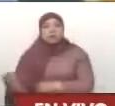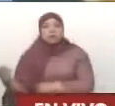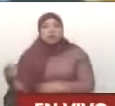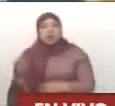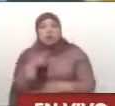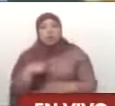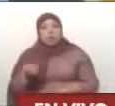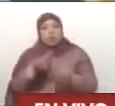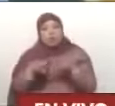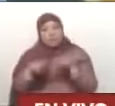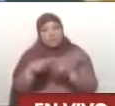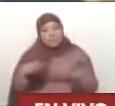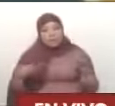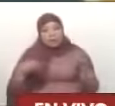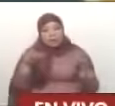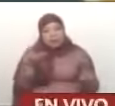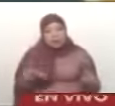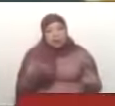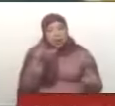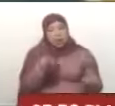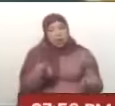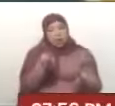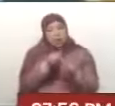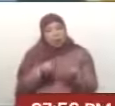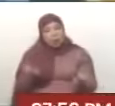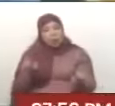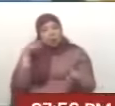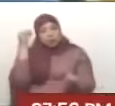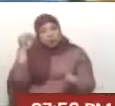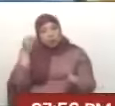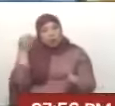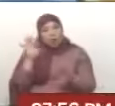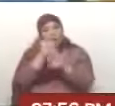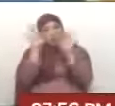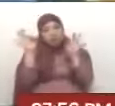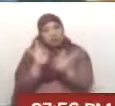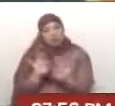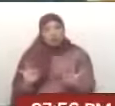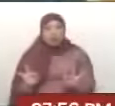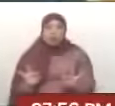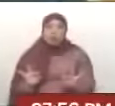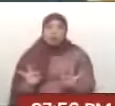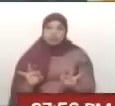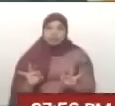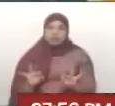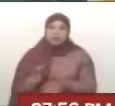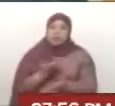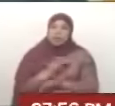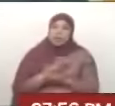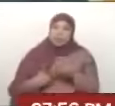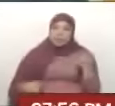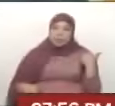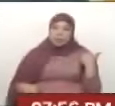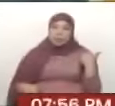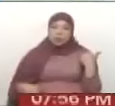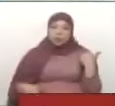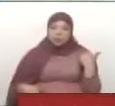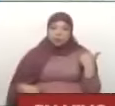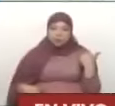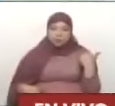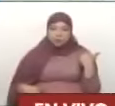una pacificación a través de otros métodos, a través de otros métodos. Cuando estuvo el presidente de Haití,